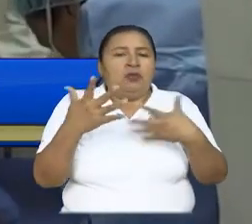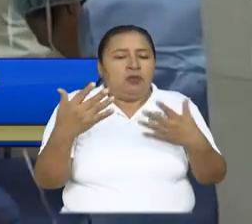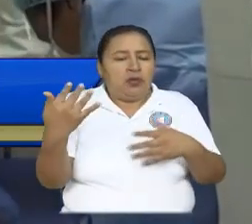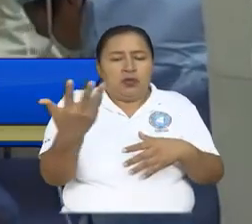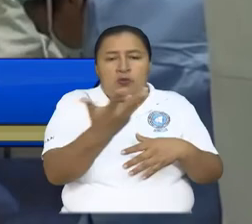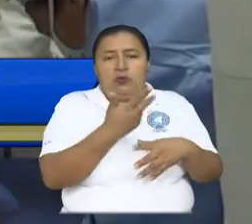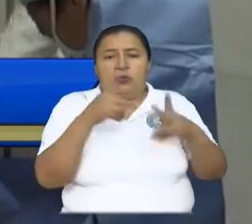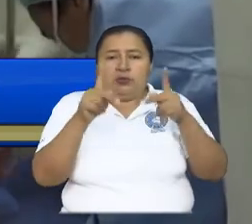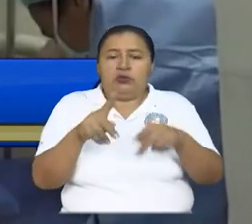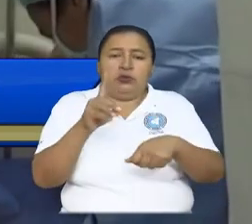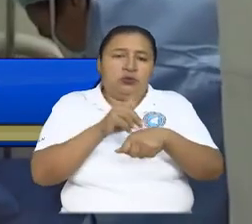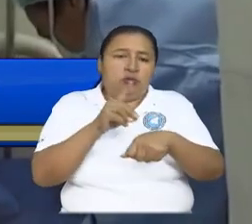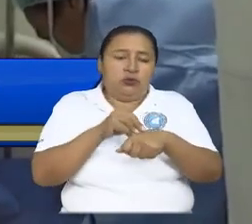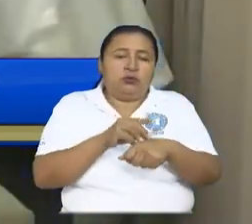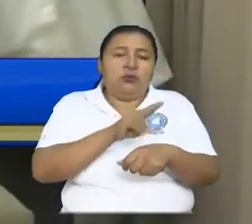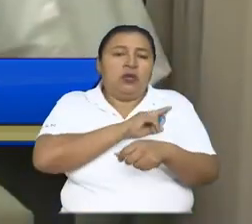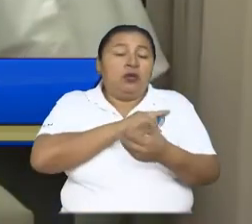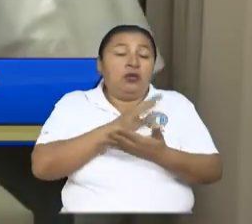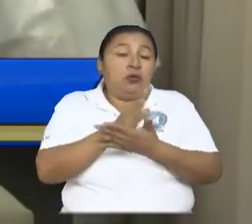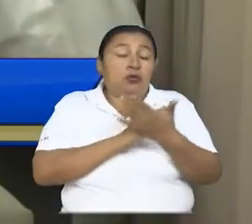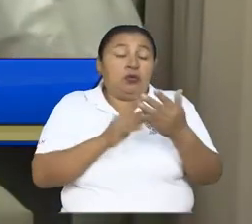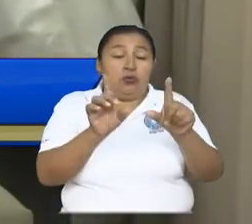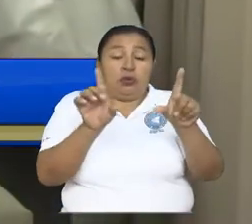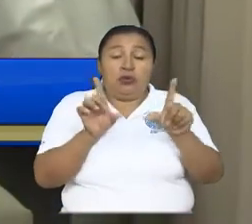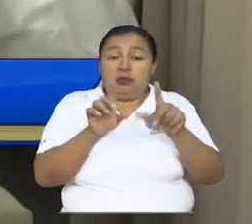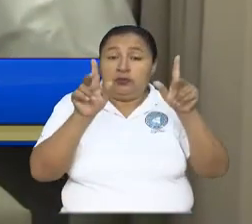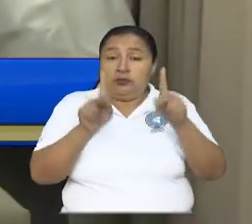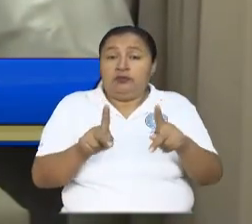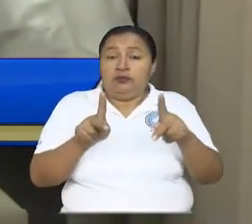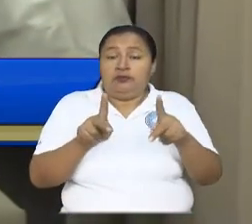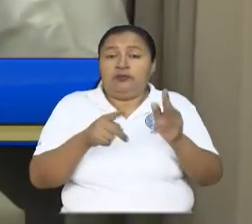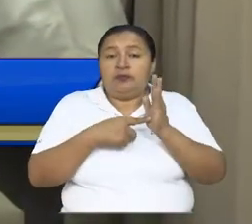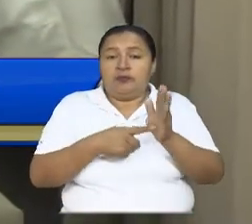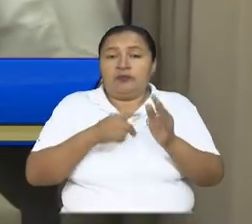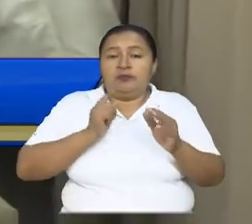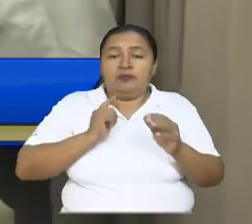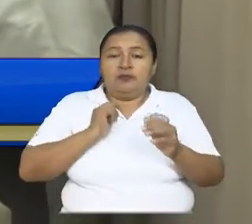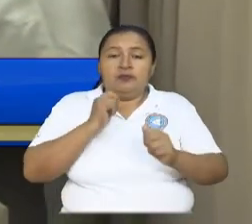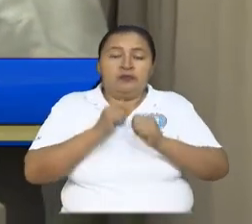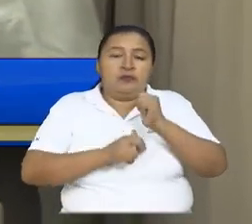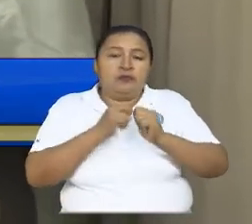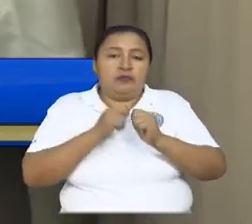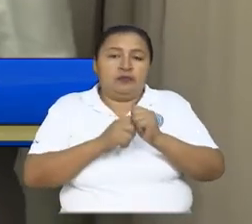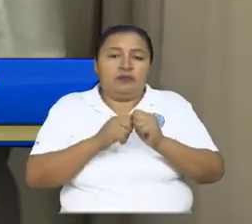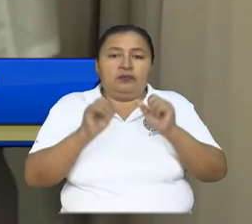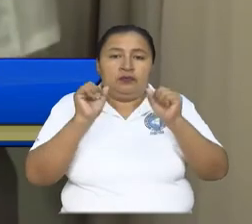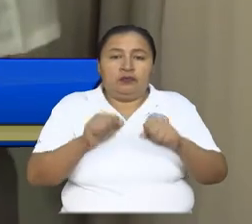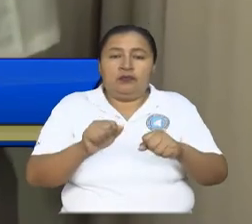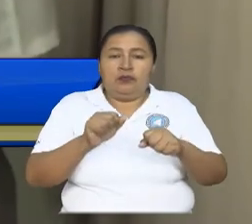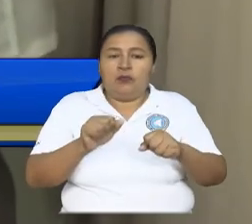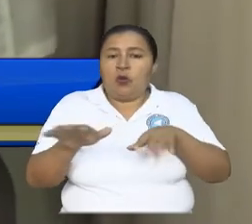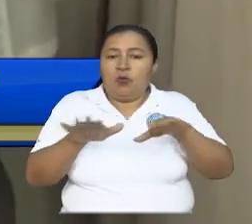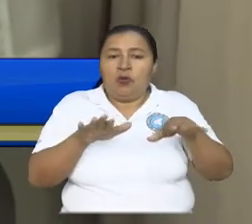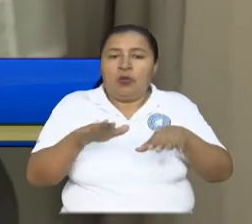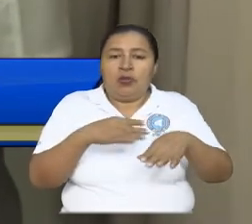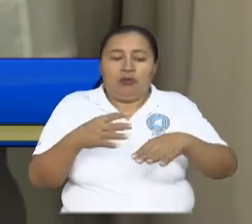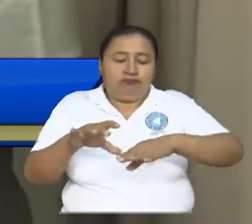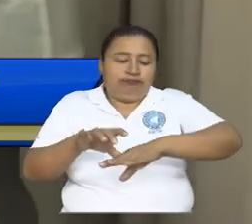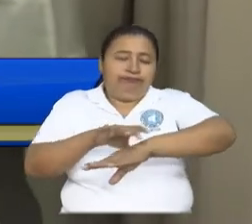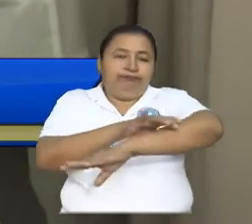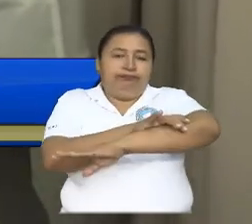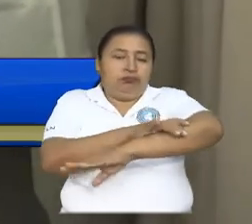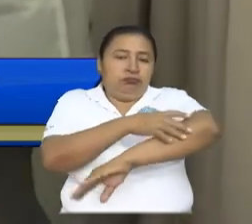pues digamos ahí hay lugares donde los compañeros digamos tienen dificultades para poner una prótesis de rodilla